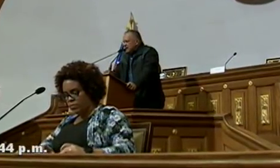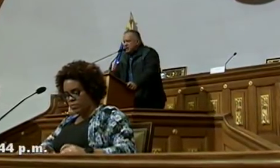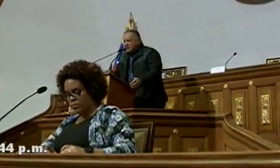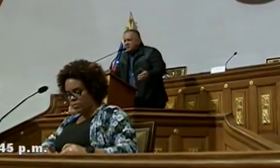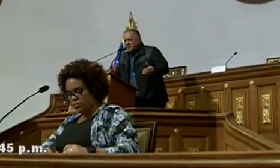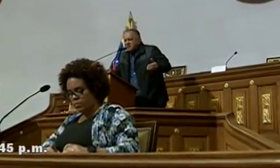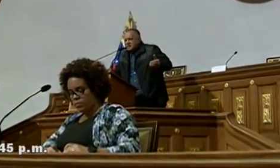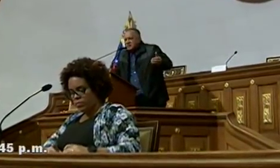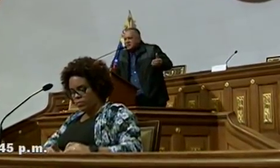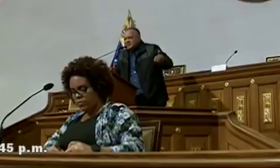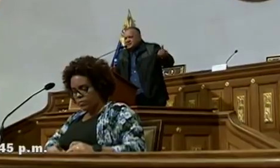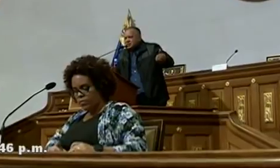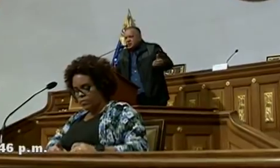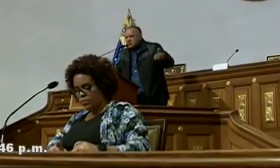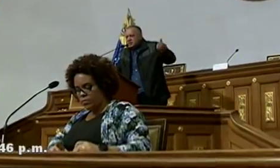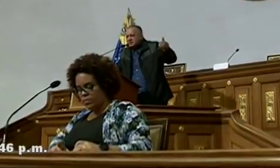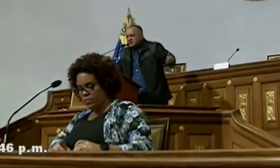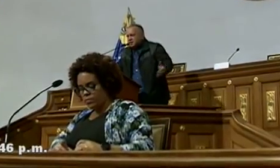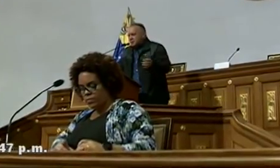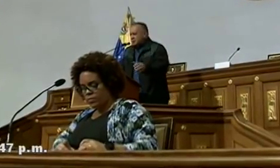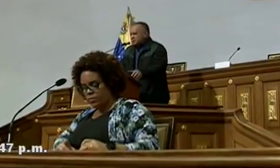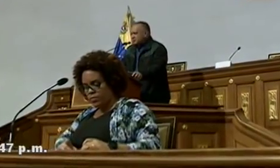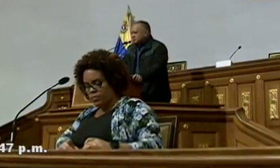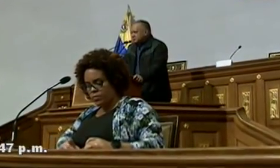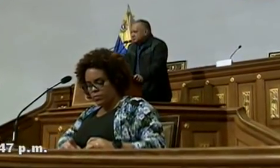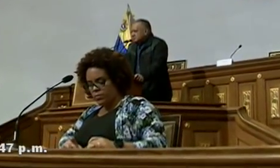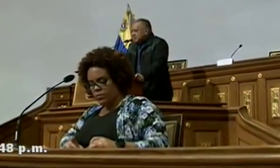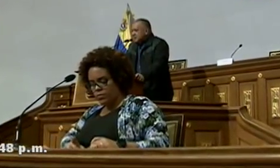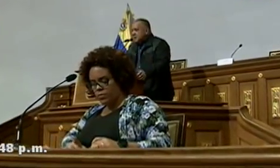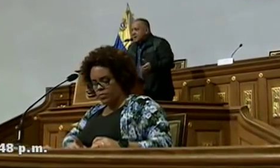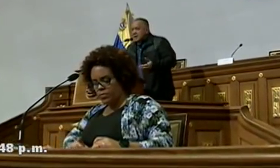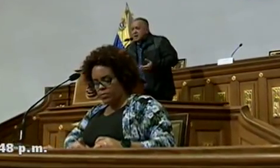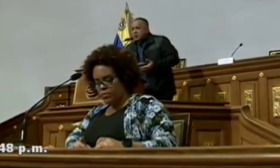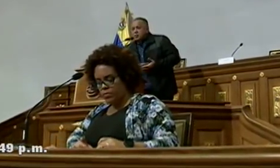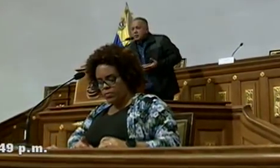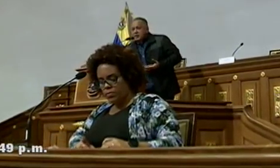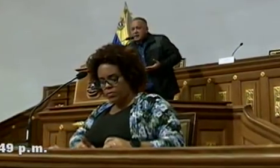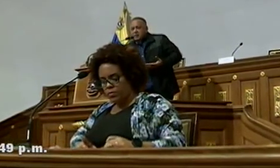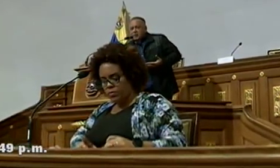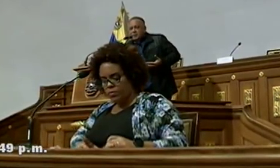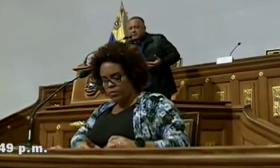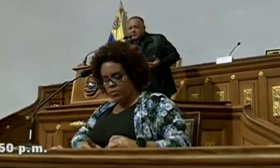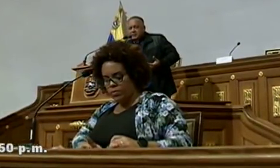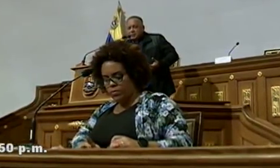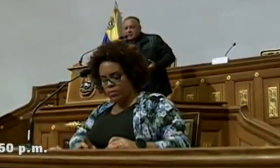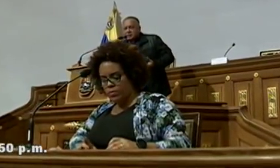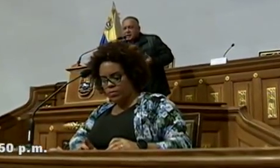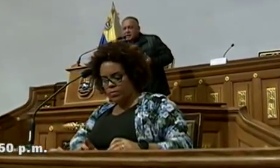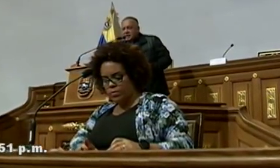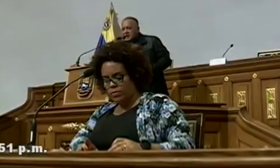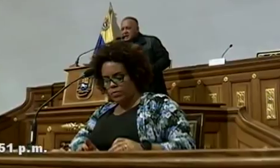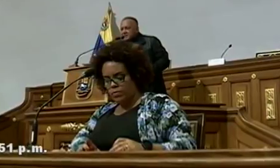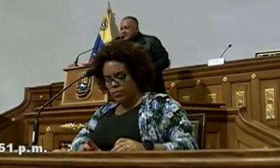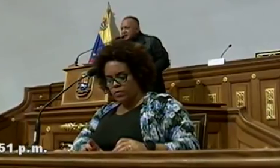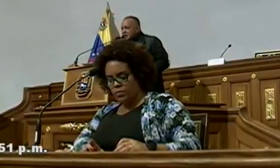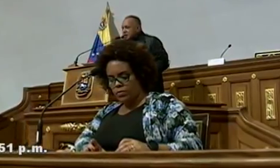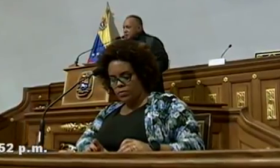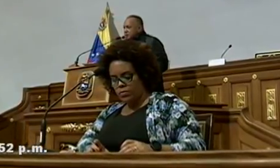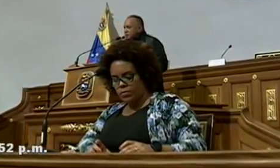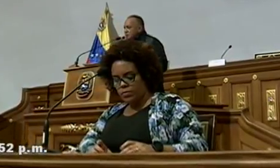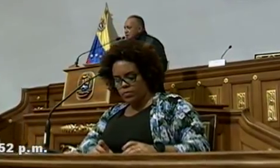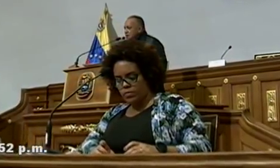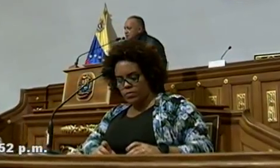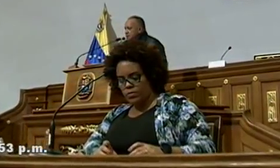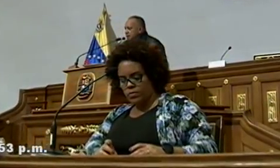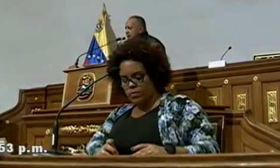¿Y qué nos extraña? ¿Qué vienen diciendo ellos desde hace tiempo? Es más, lean los comunicados de los partidos políticos, la derecha, los que